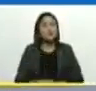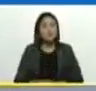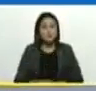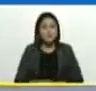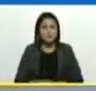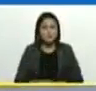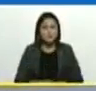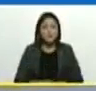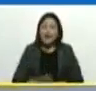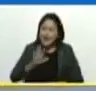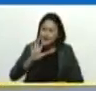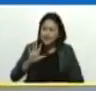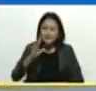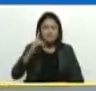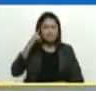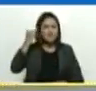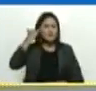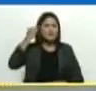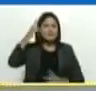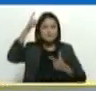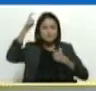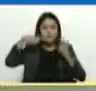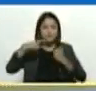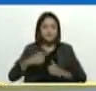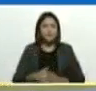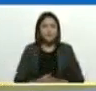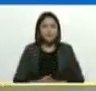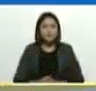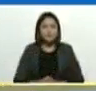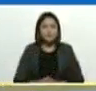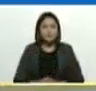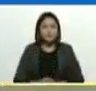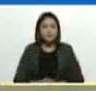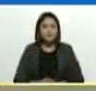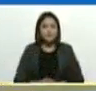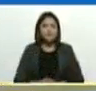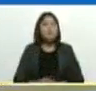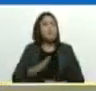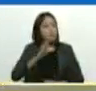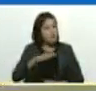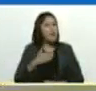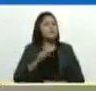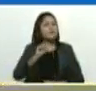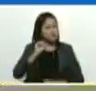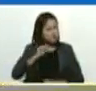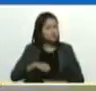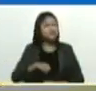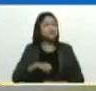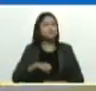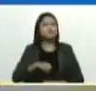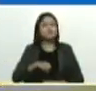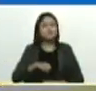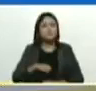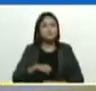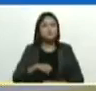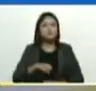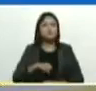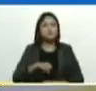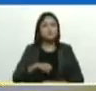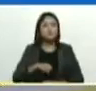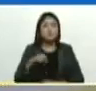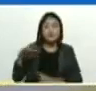Chávez el concepto de que sí se puede, aunque los